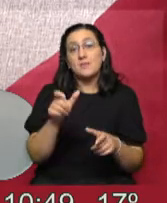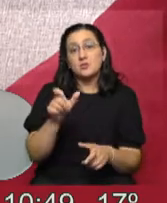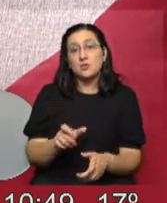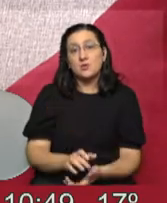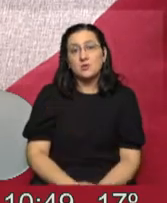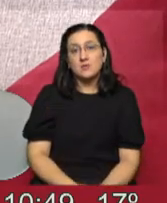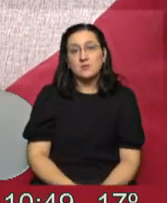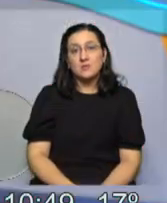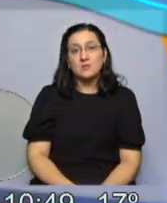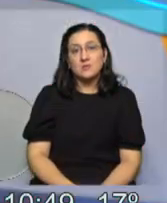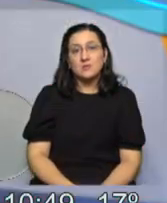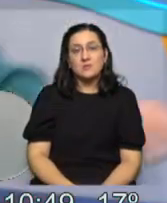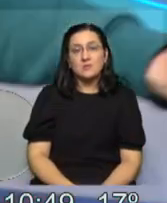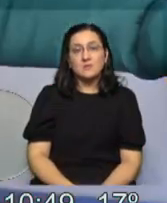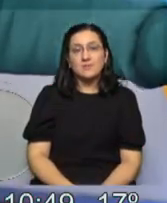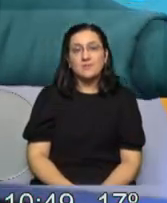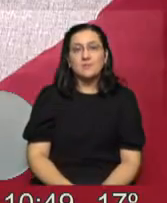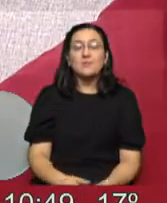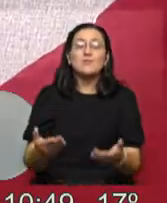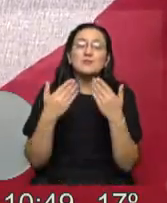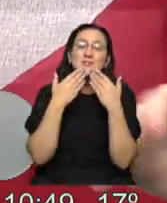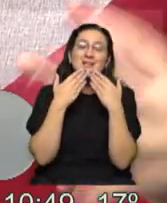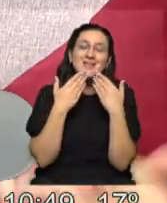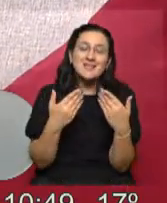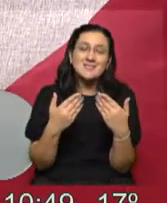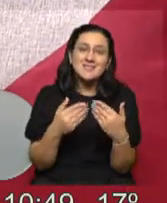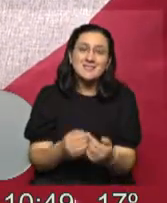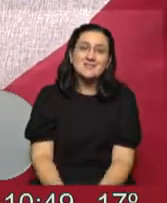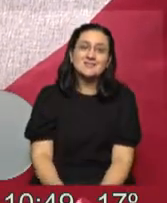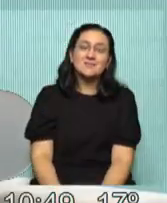Aprox. ¡Ah! Muchas gracias, Cuervo. Gusto a ustedes. Nosotros vamos a una...